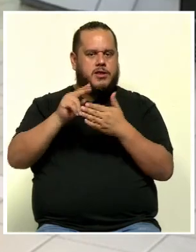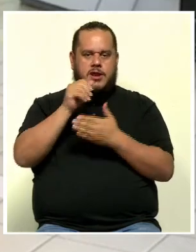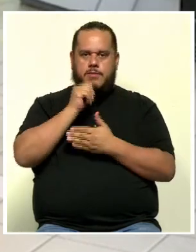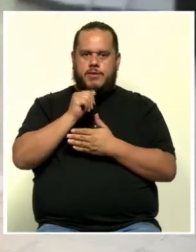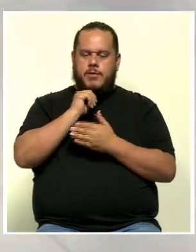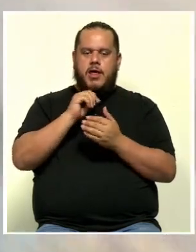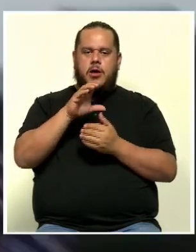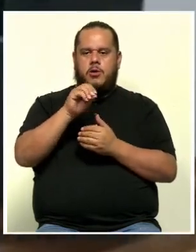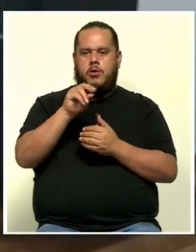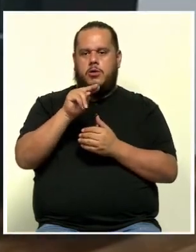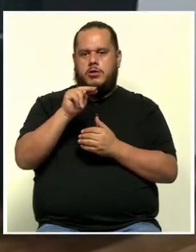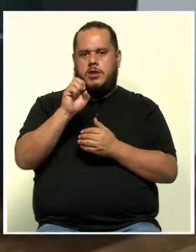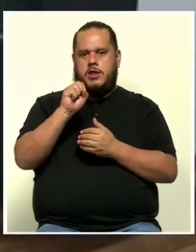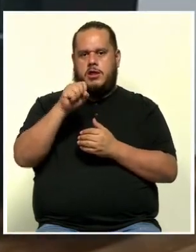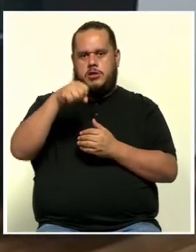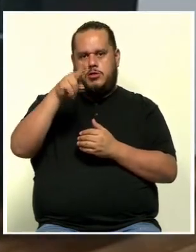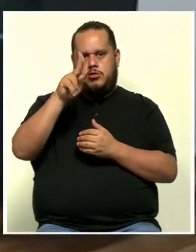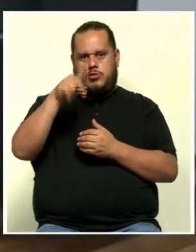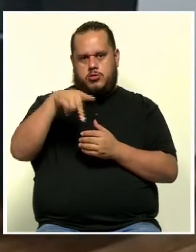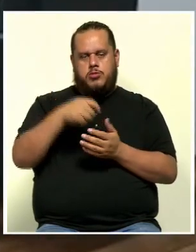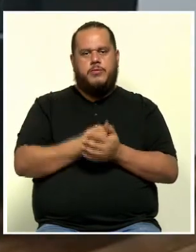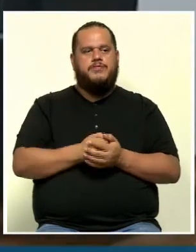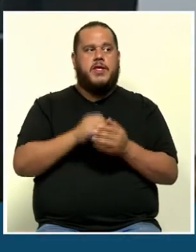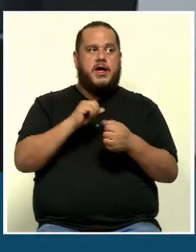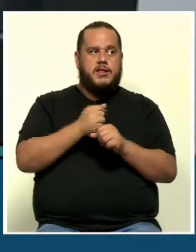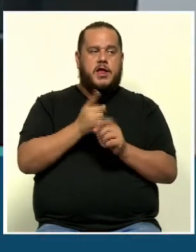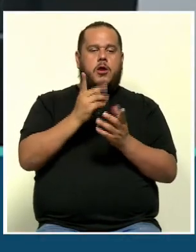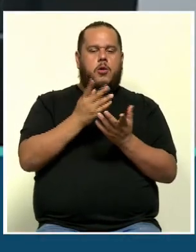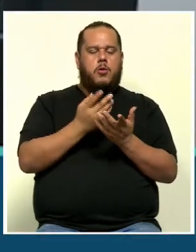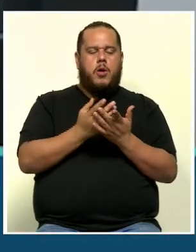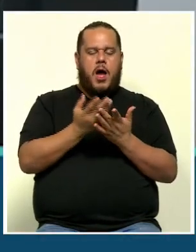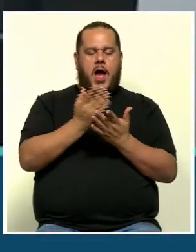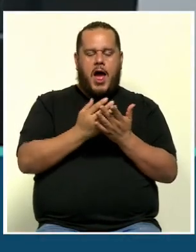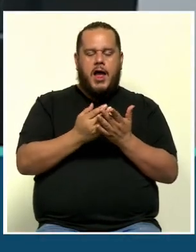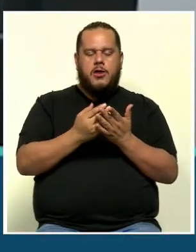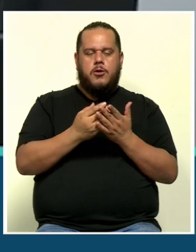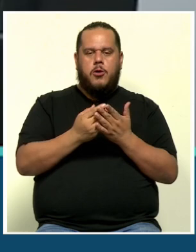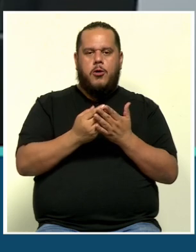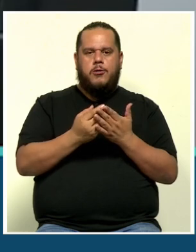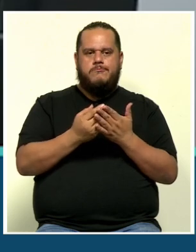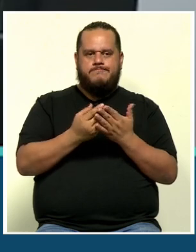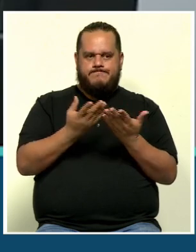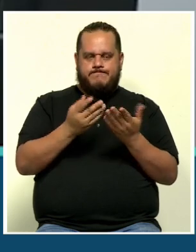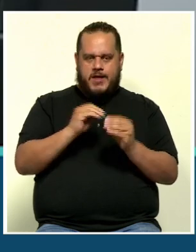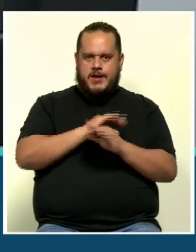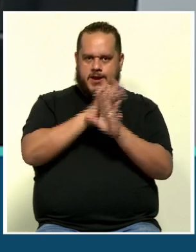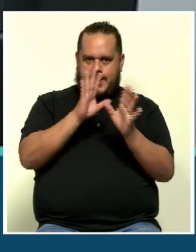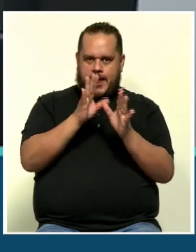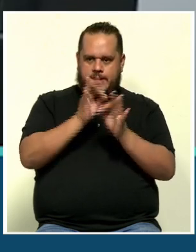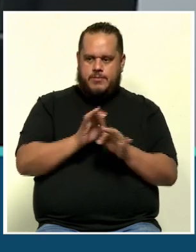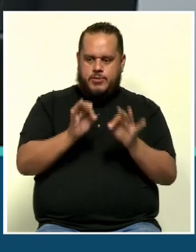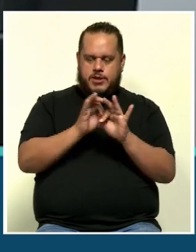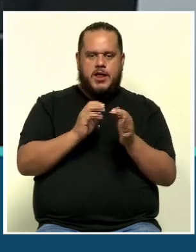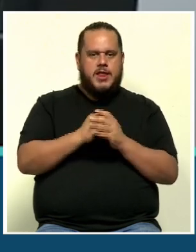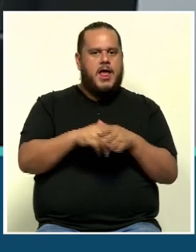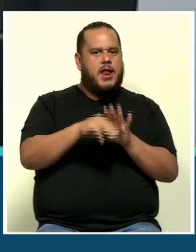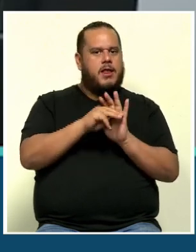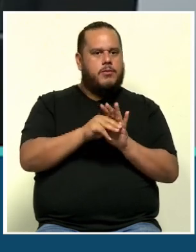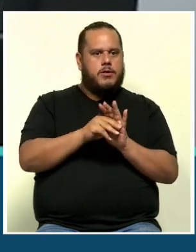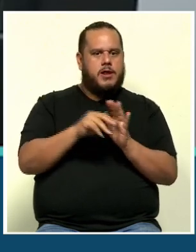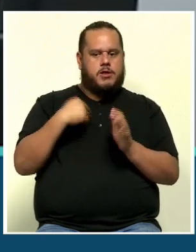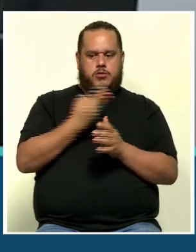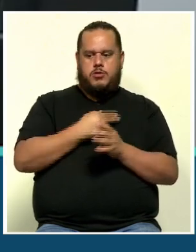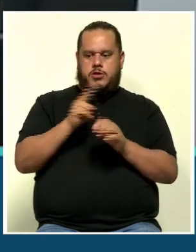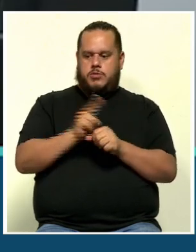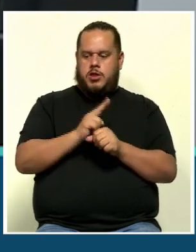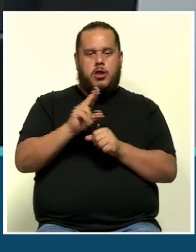Privada, CONESUP. Que hacer una distinción muy importante, y es que la modalidad que estamos utilizando no significa